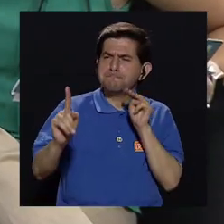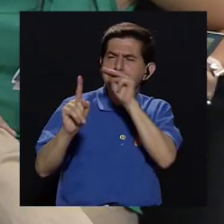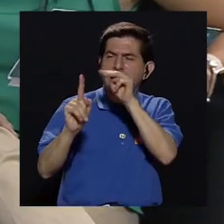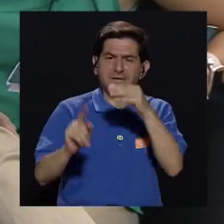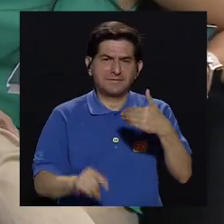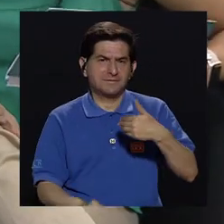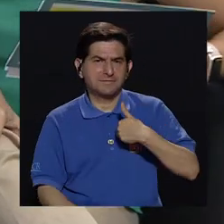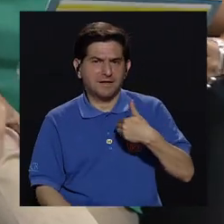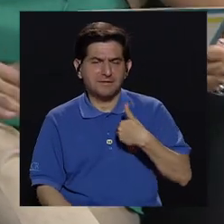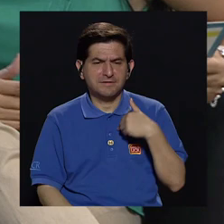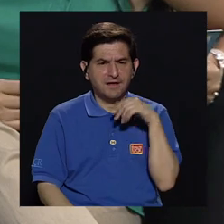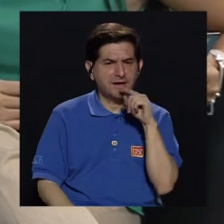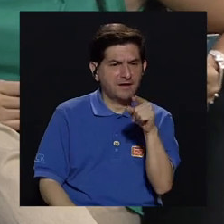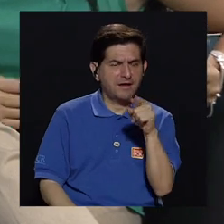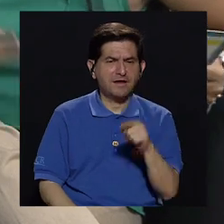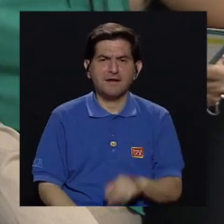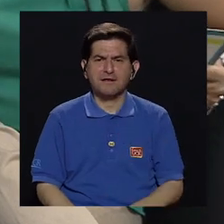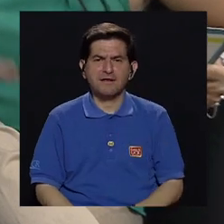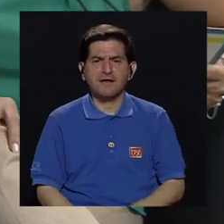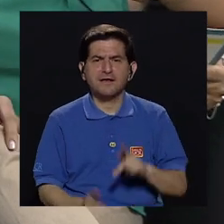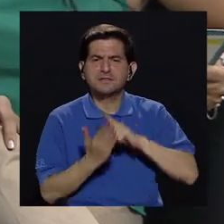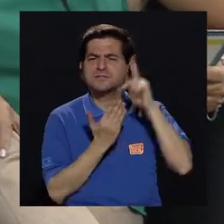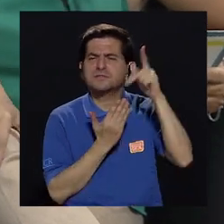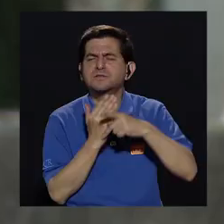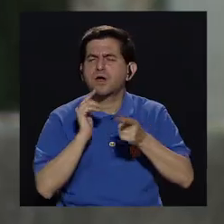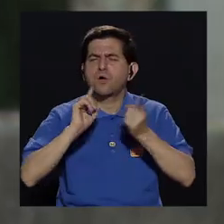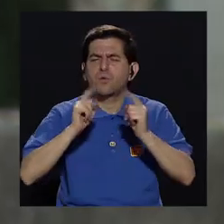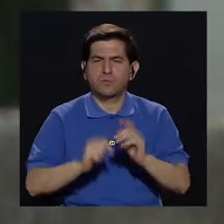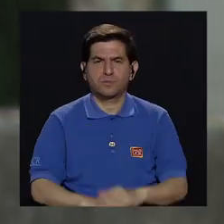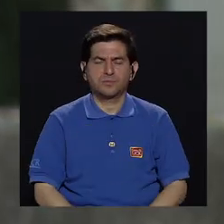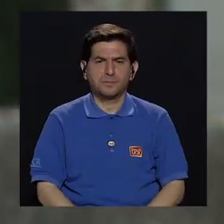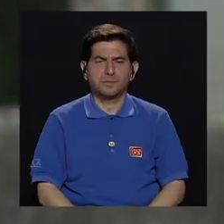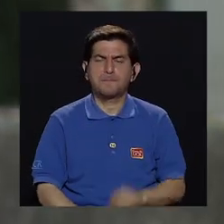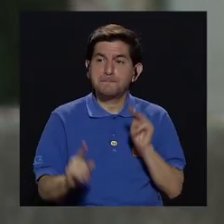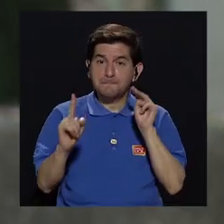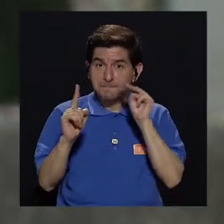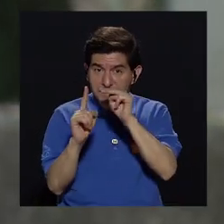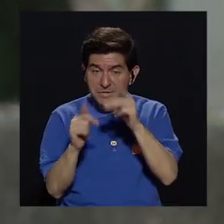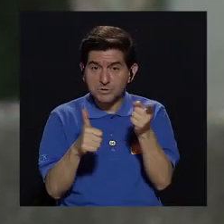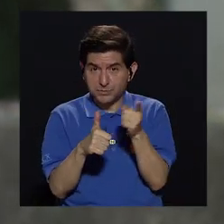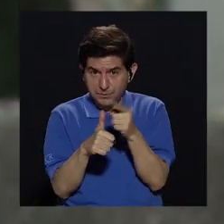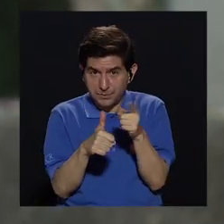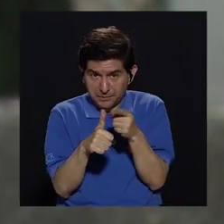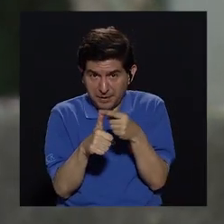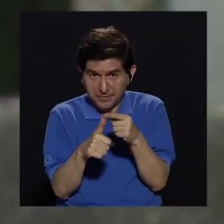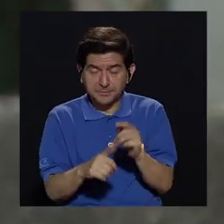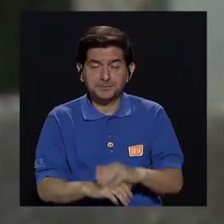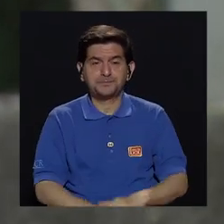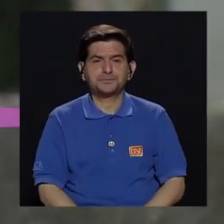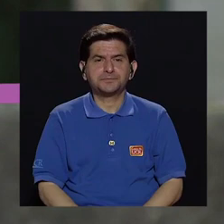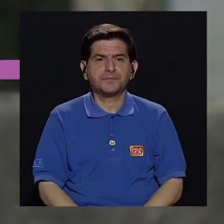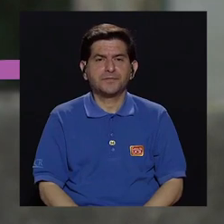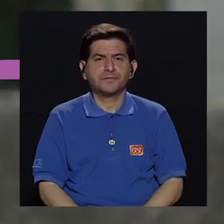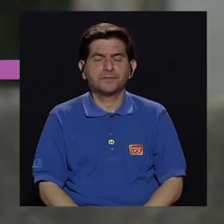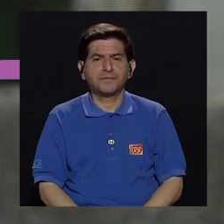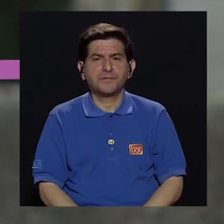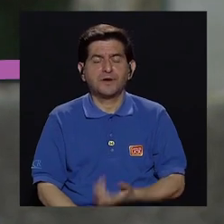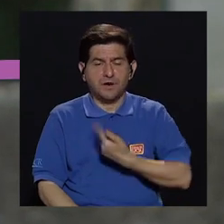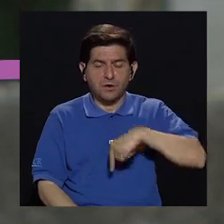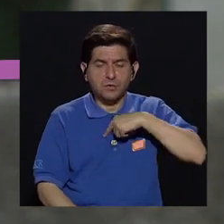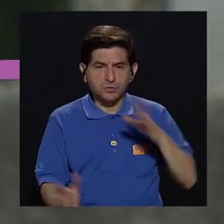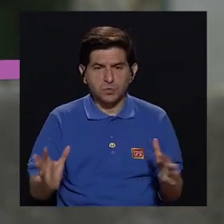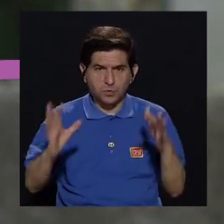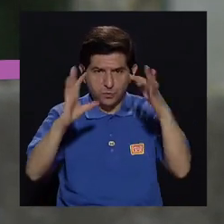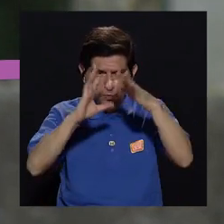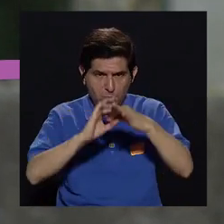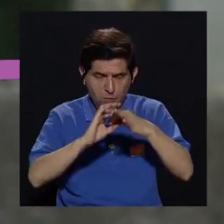misión de este programa? Pues la misión primero es buscar